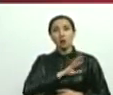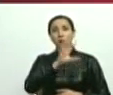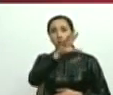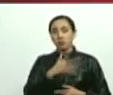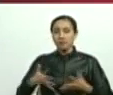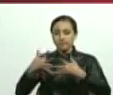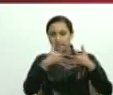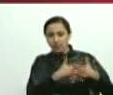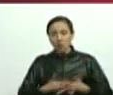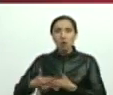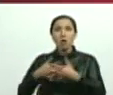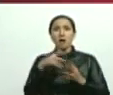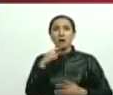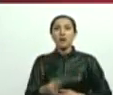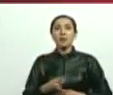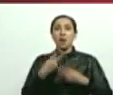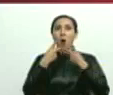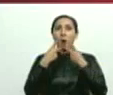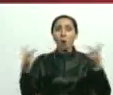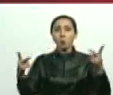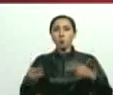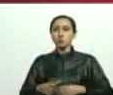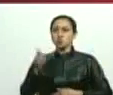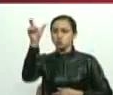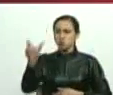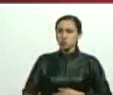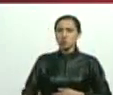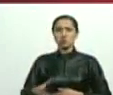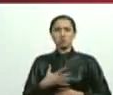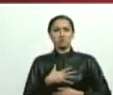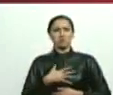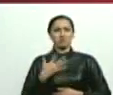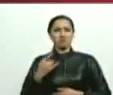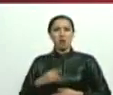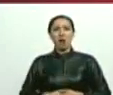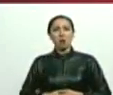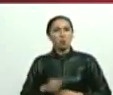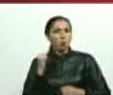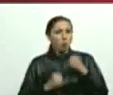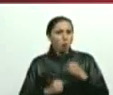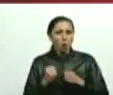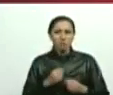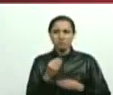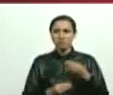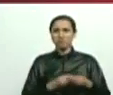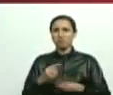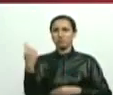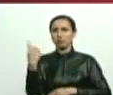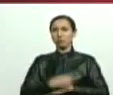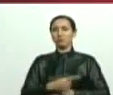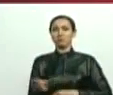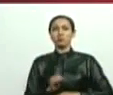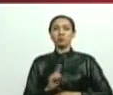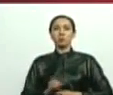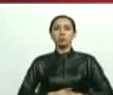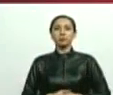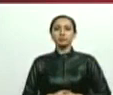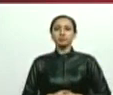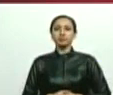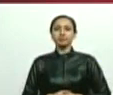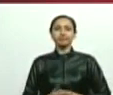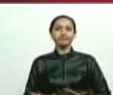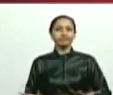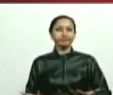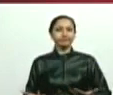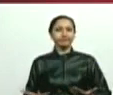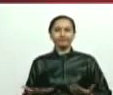una noticia de AP de un vocero anónimo. Sí, no, vamos a salir corriendo a hacer lo que ustedes nos exigen. Tiempo de colonia se acabó